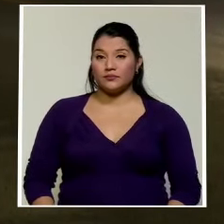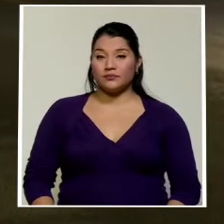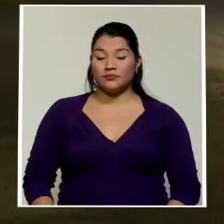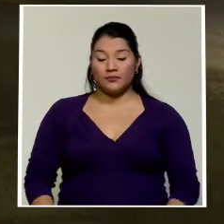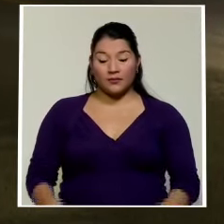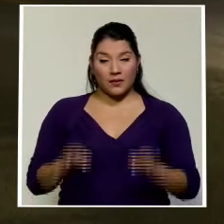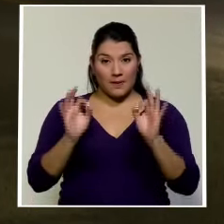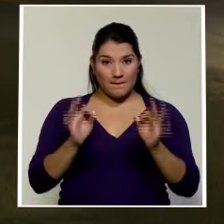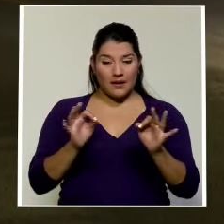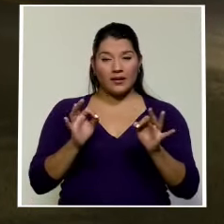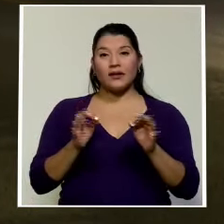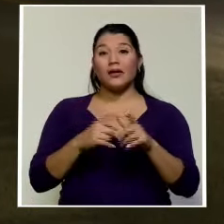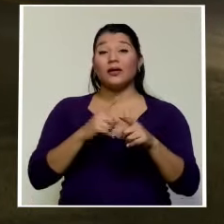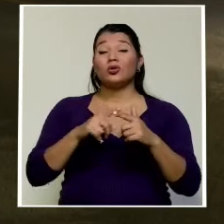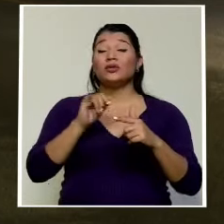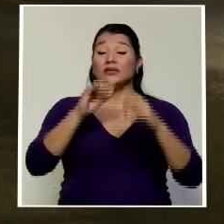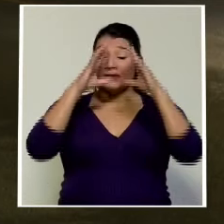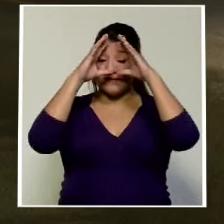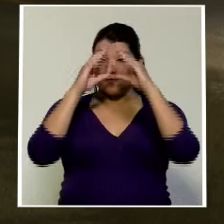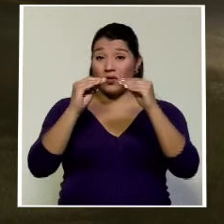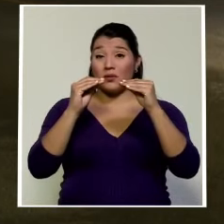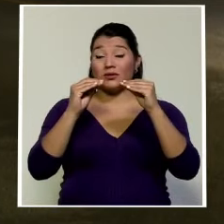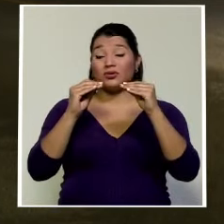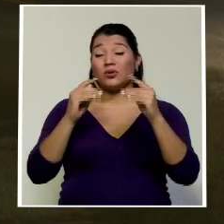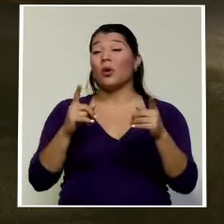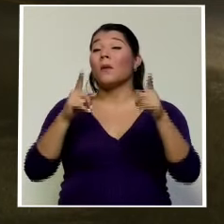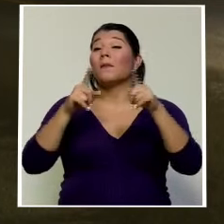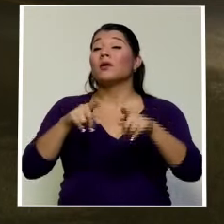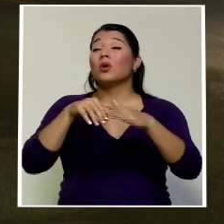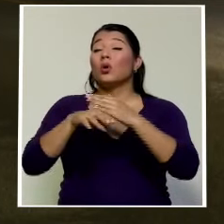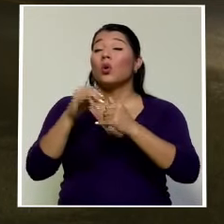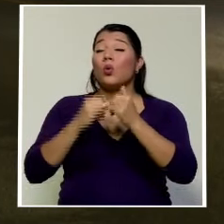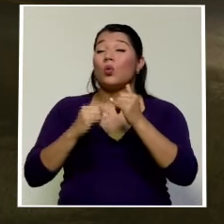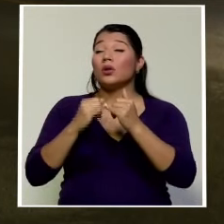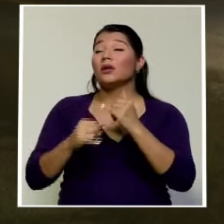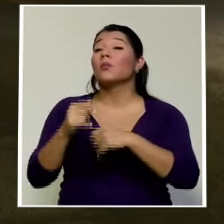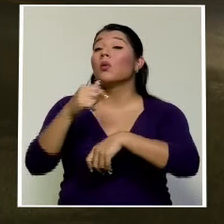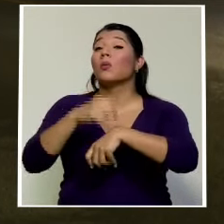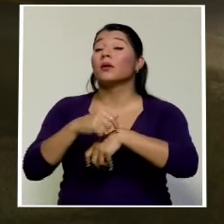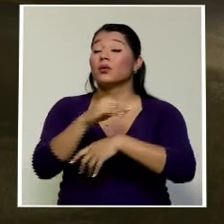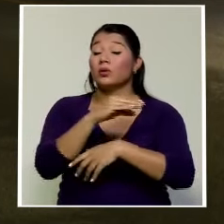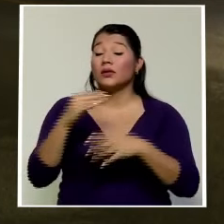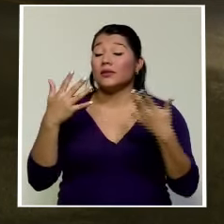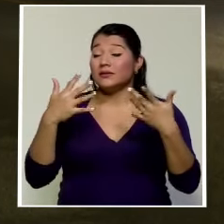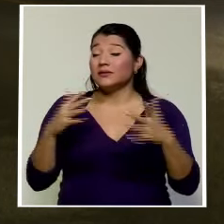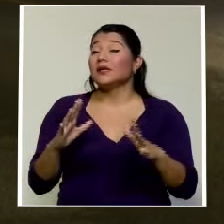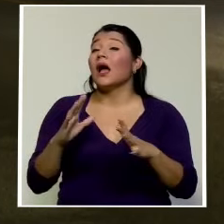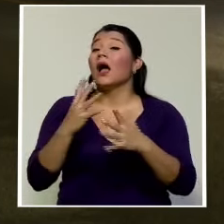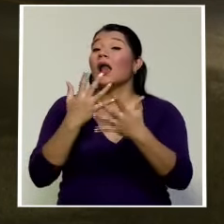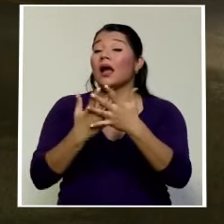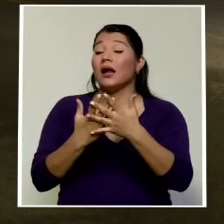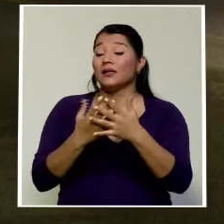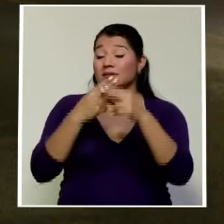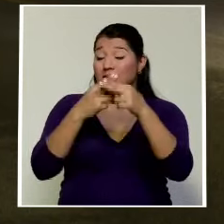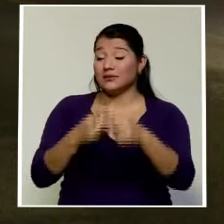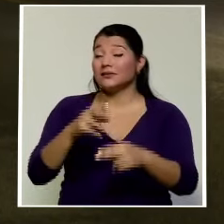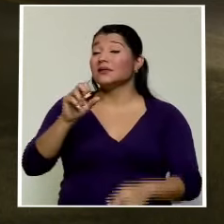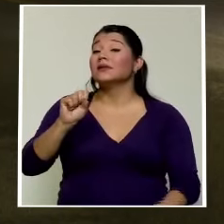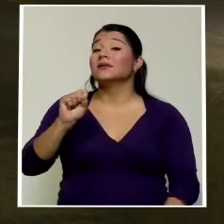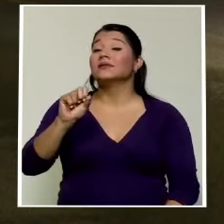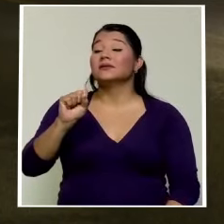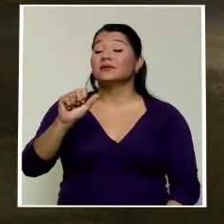Bien, es precisamente información que se dio a los últimos minutos, donde ya la cárcel conocida como San Sebastián